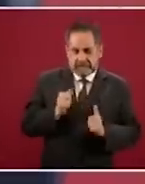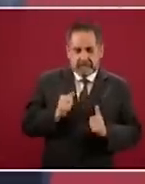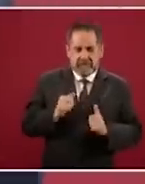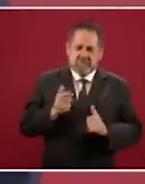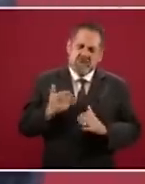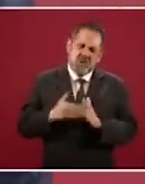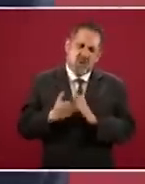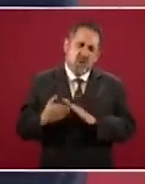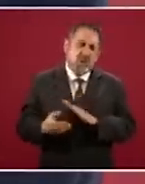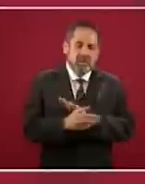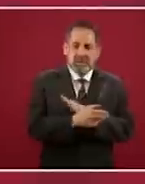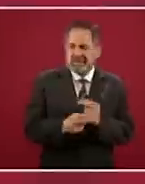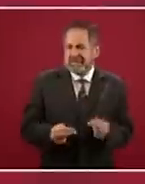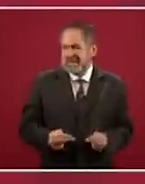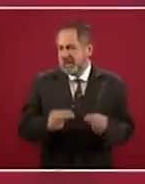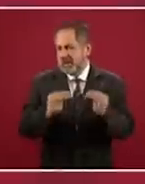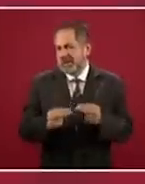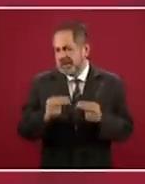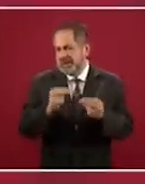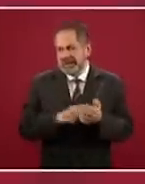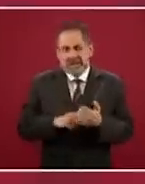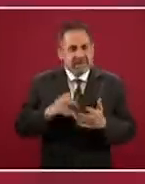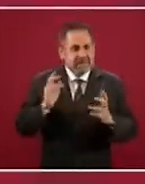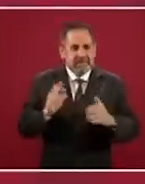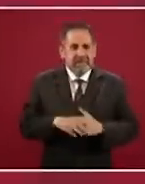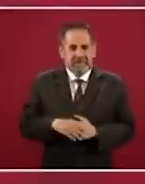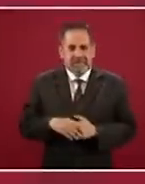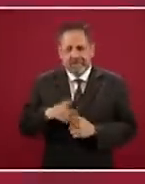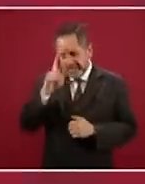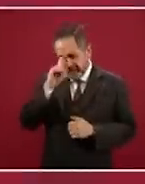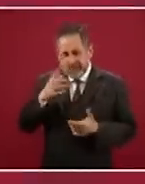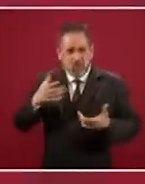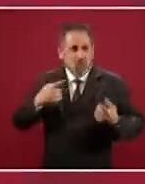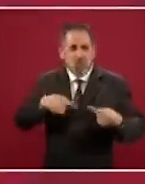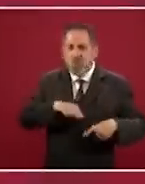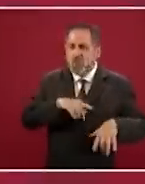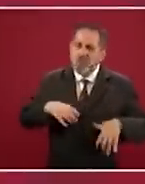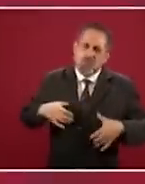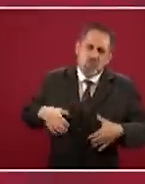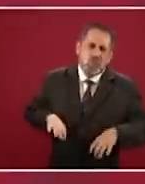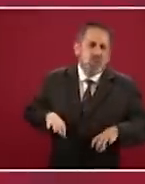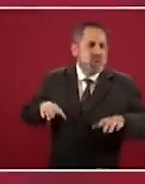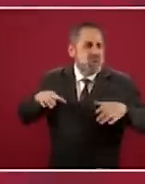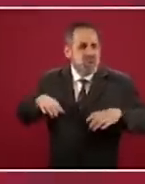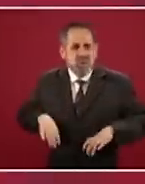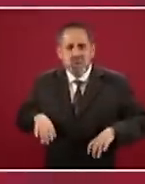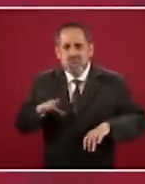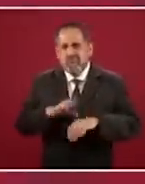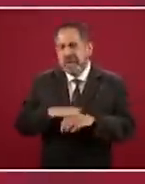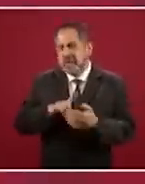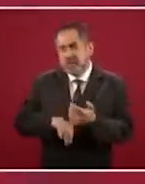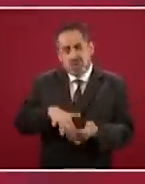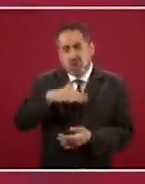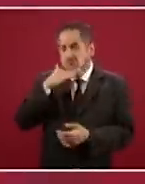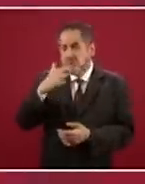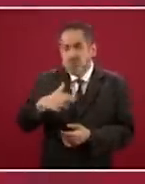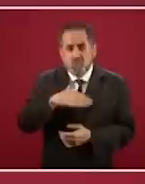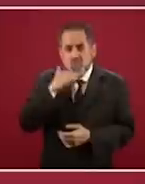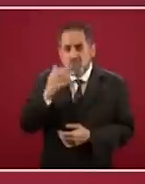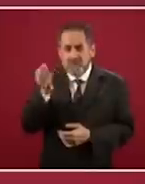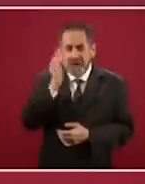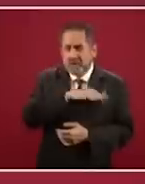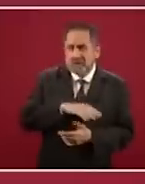Estamos hablando de los negocios más lucrativos o los actos de corrupción